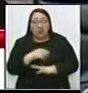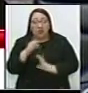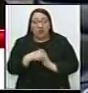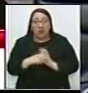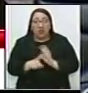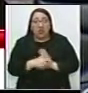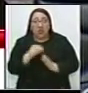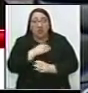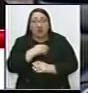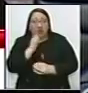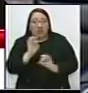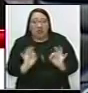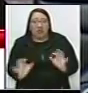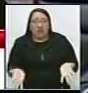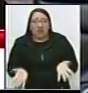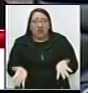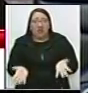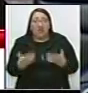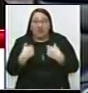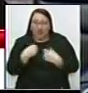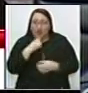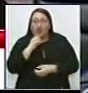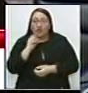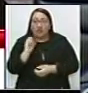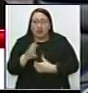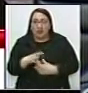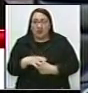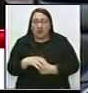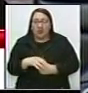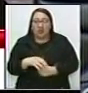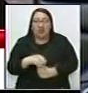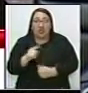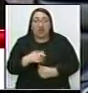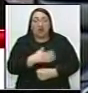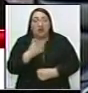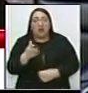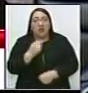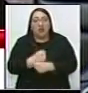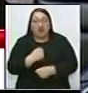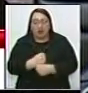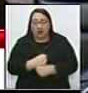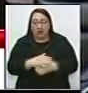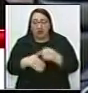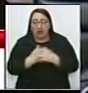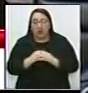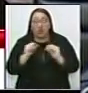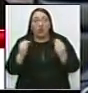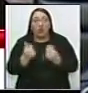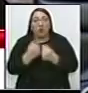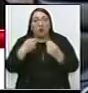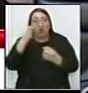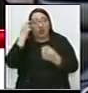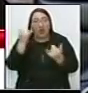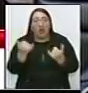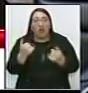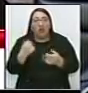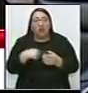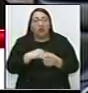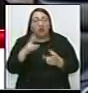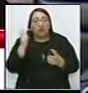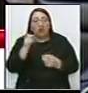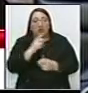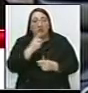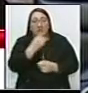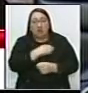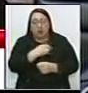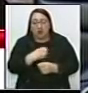ley del Ejecutivo. Y estoy diciendo que esa fue parte del trabajo de todas las bancadas que hoy han escuchado al